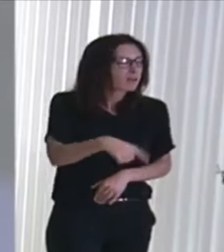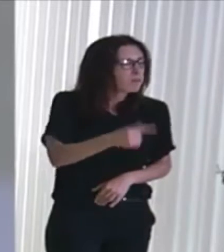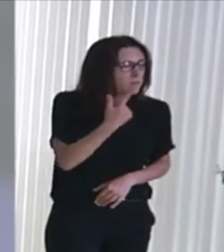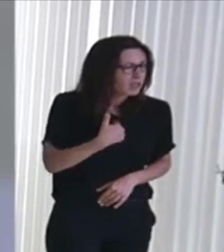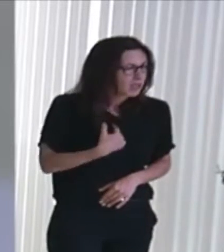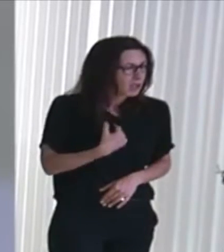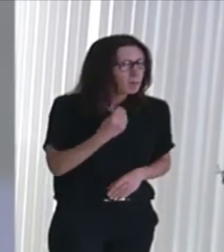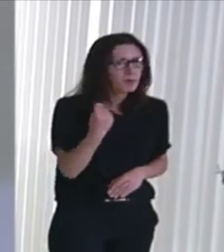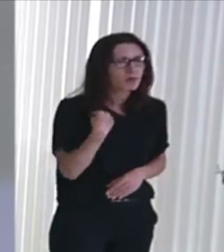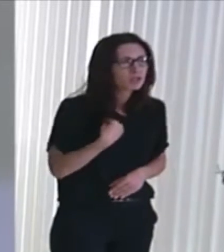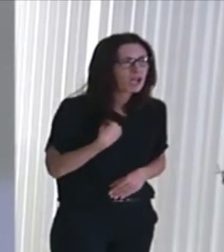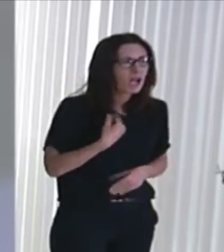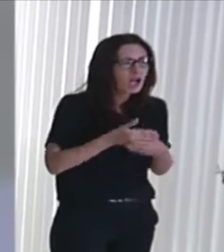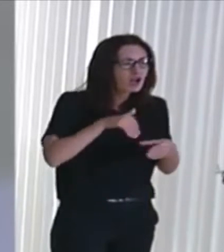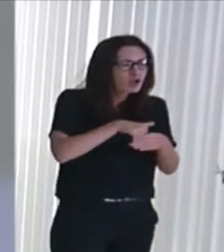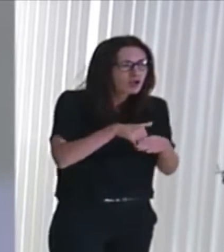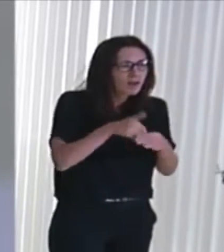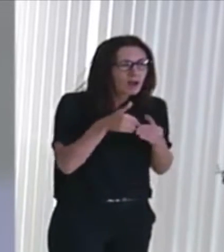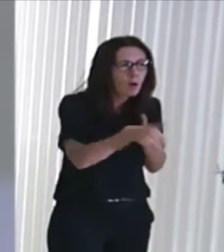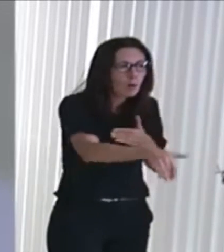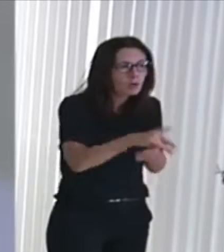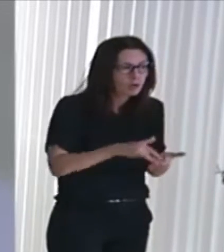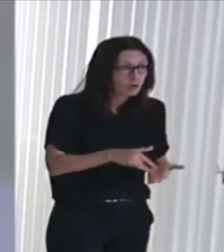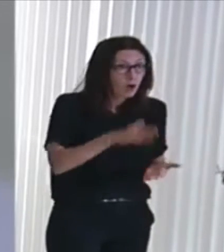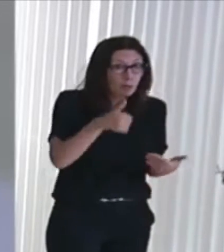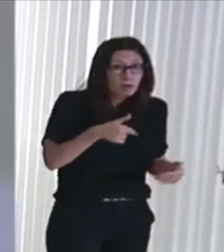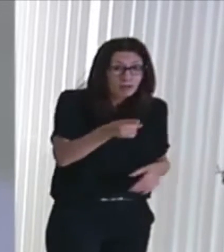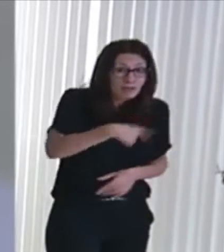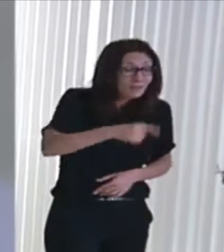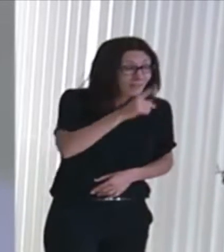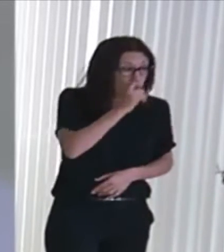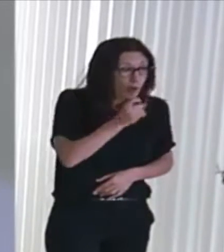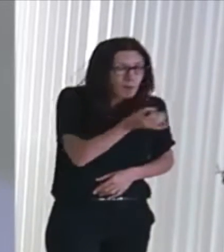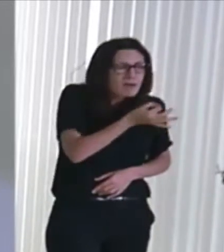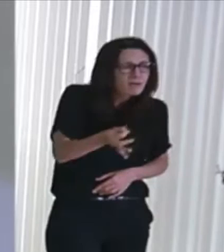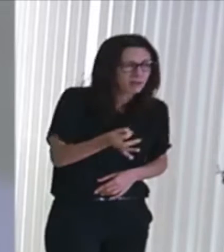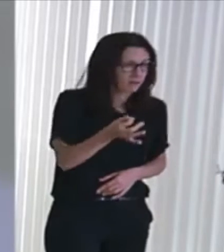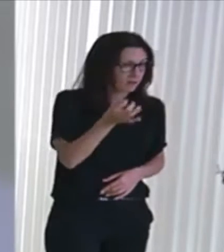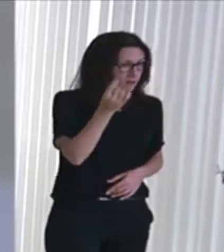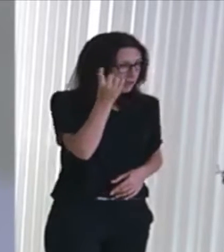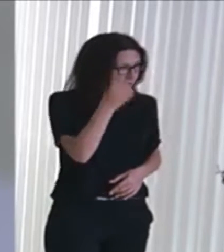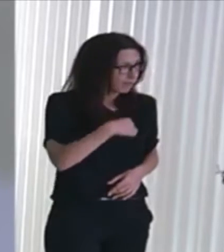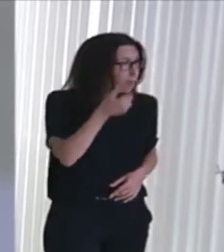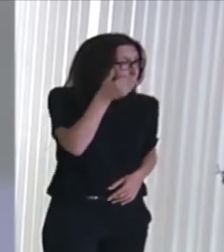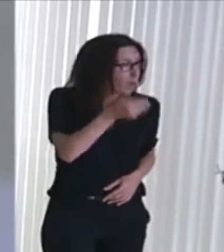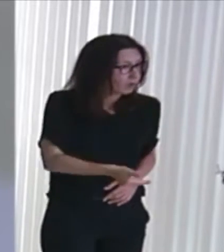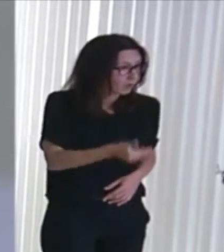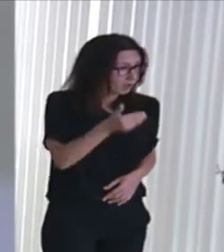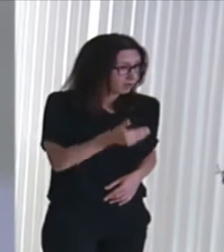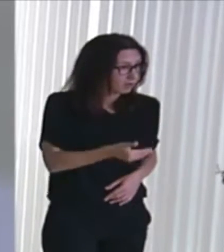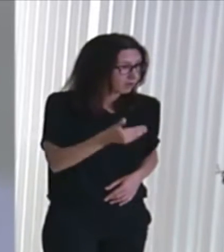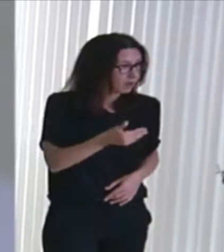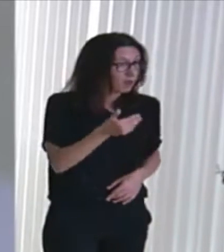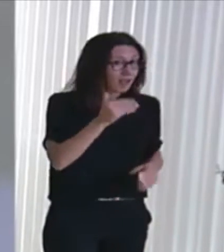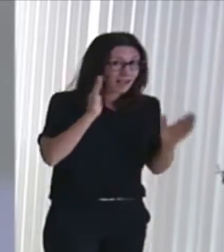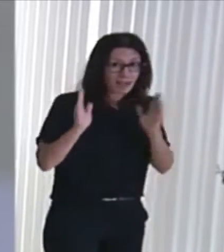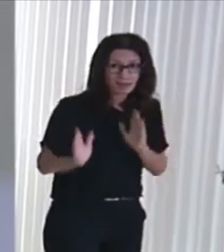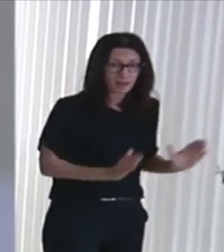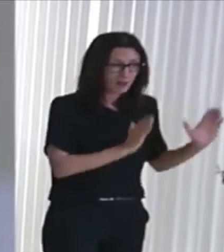los sobres? ¿Cuándo vamos a ensobrar? Se acuerdan perfectamente y saben lo importante que es cada